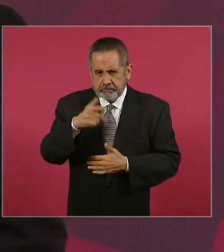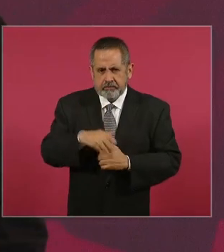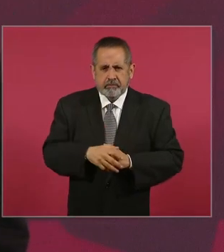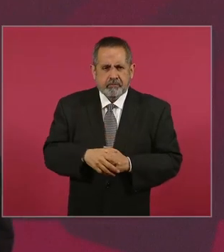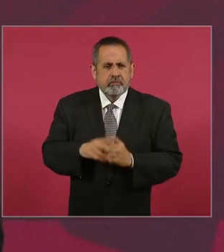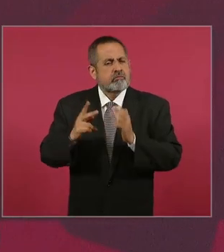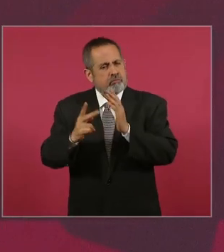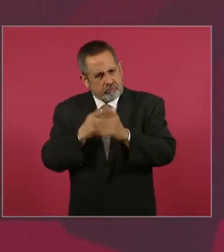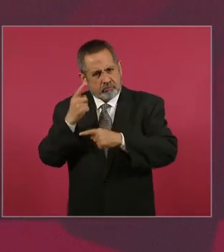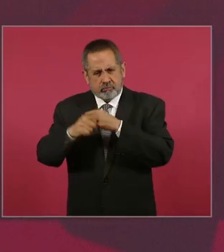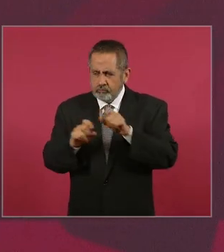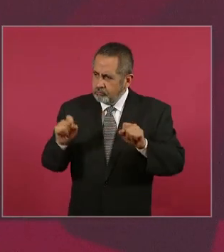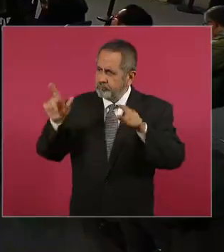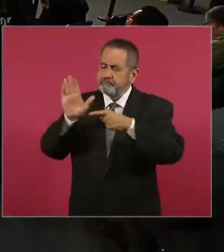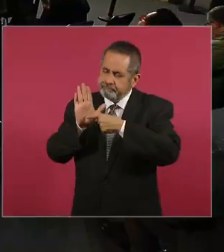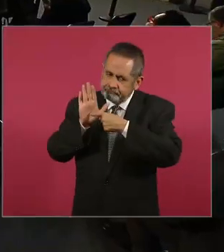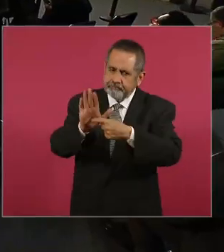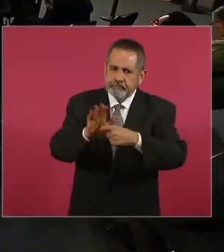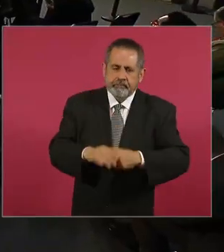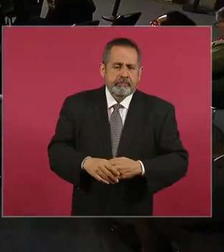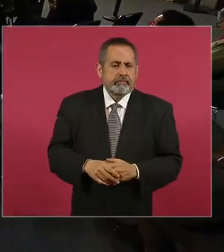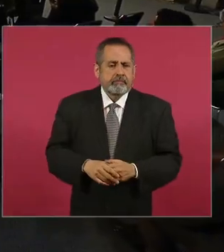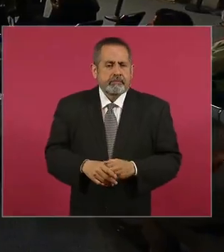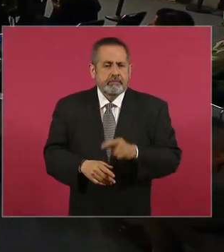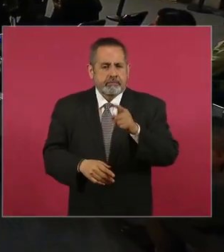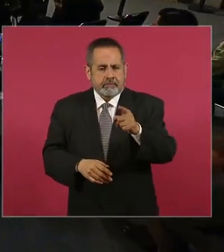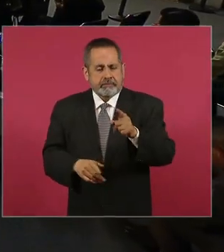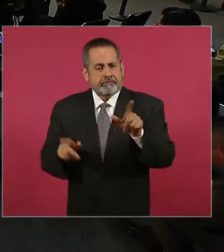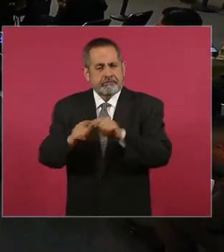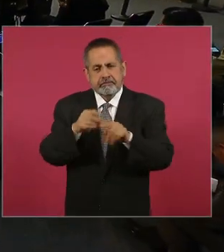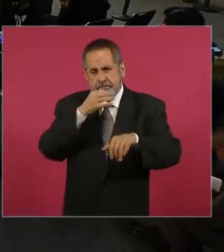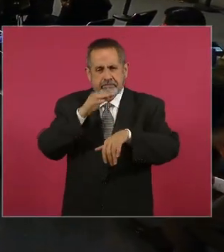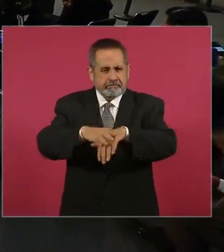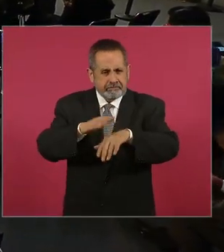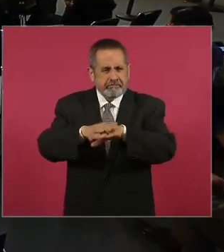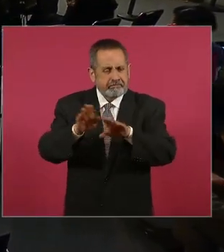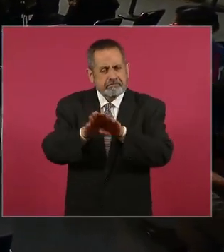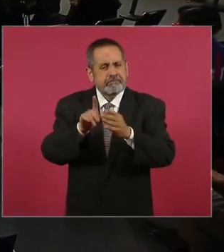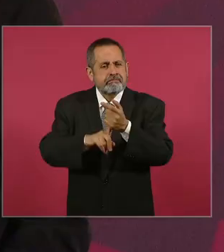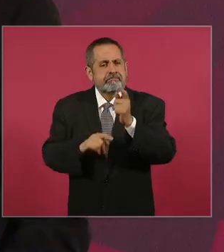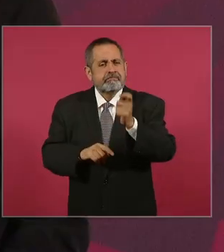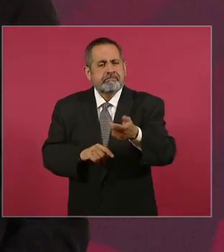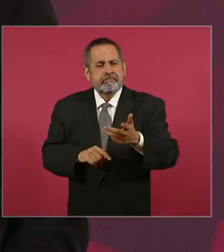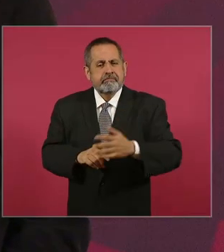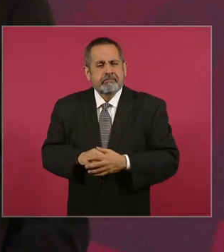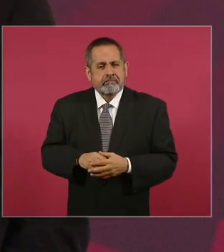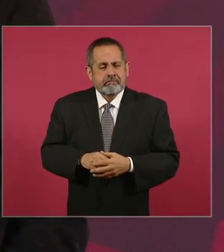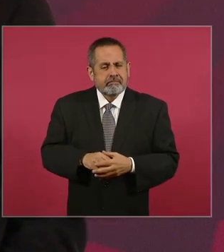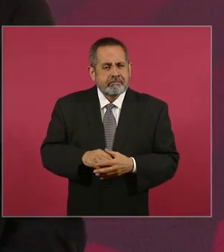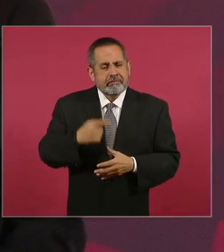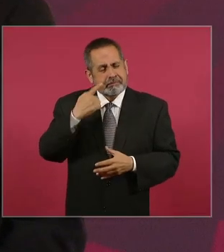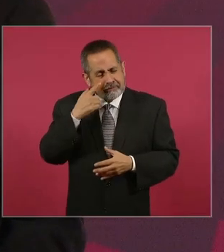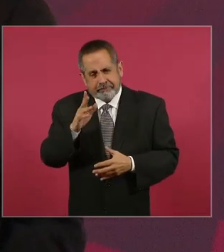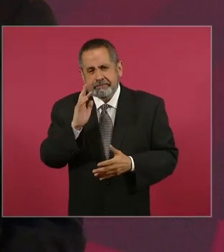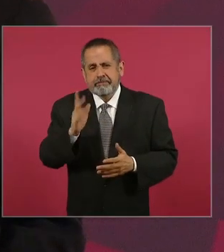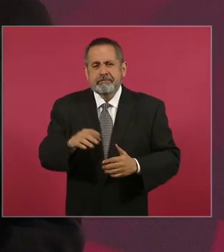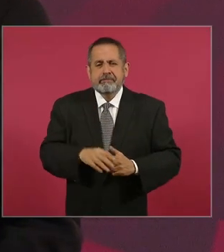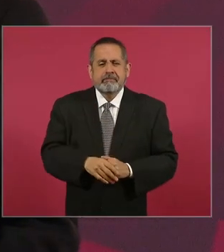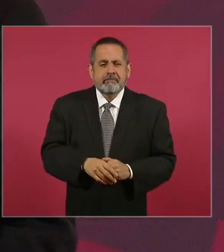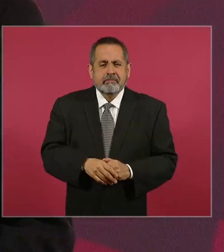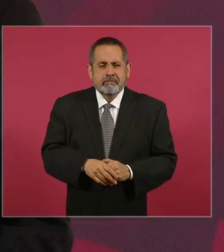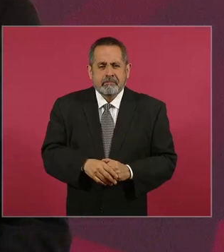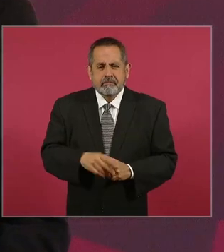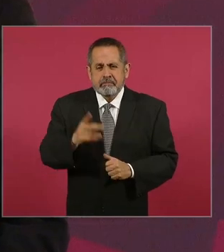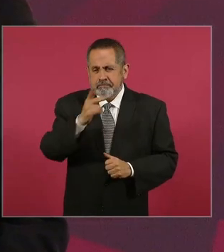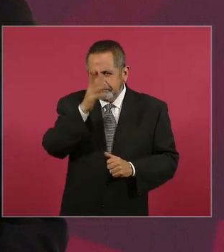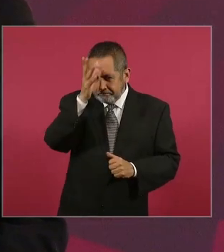¿por qué no los repetimos? Le mencionaba nada más yo para a ver si podemos